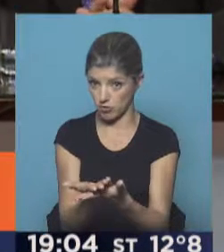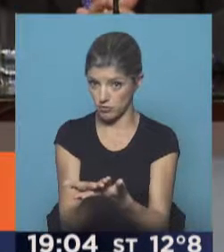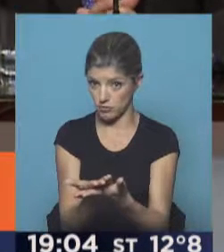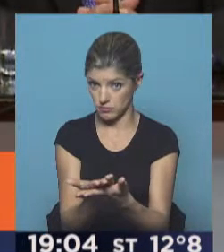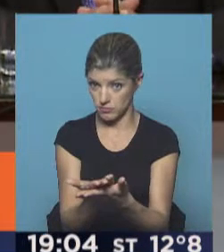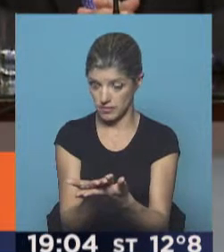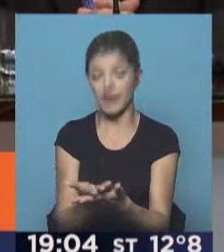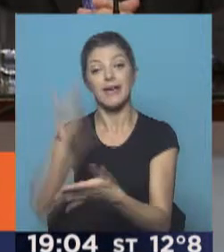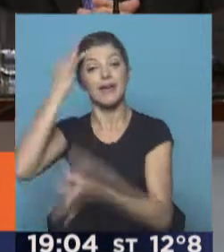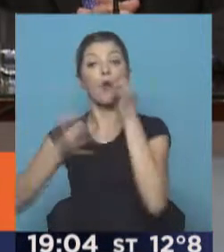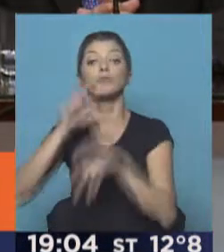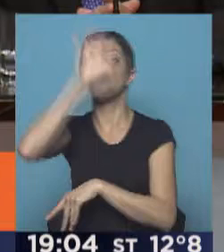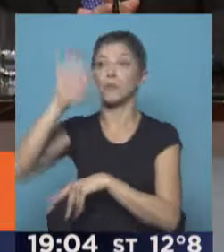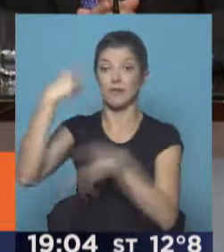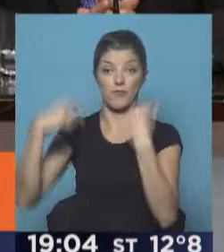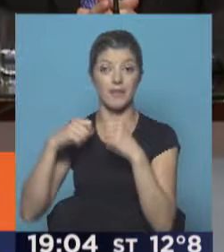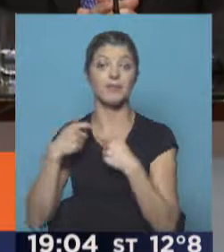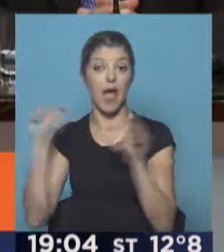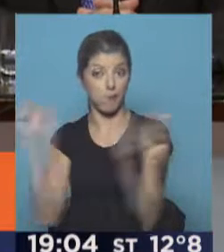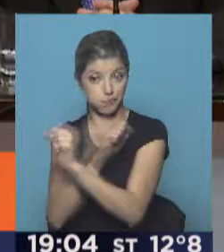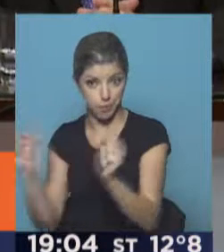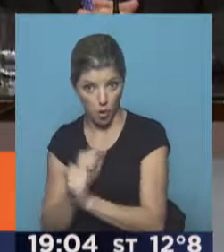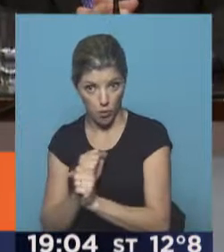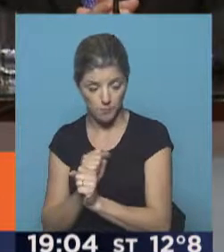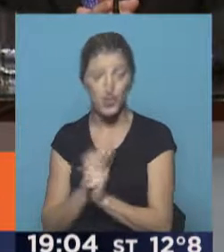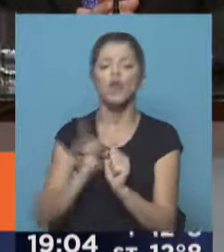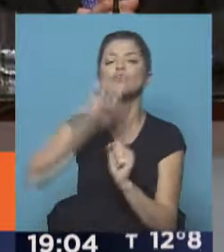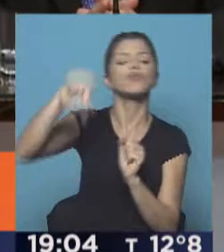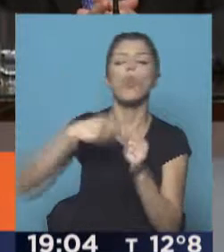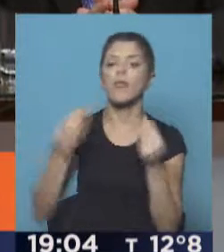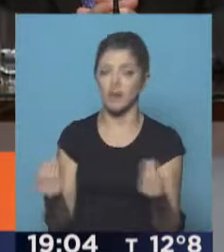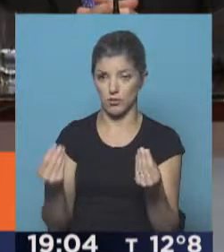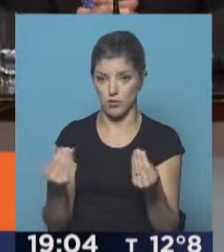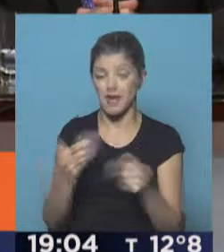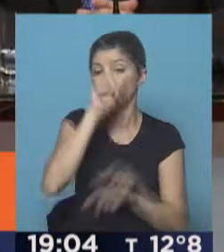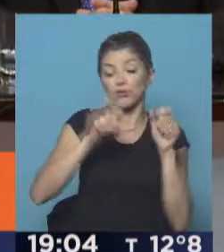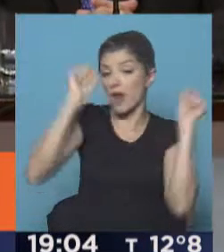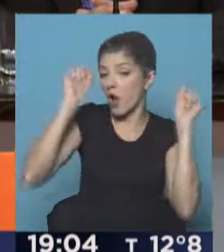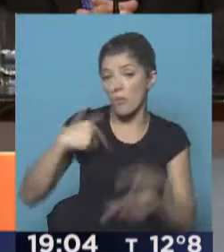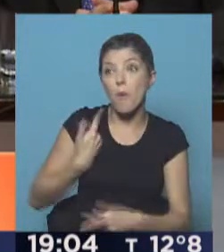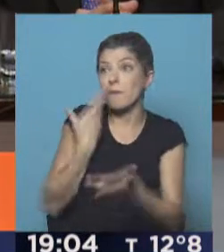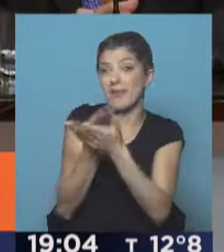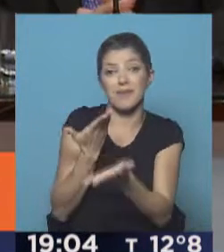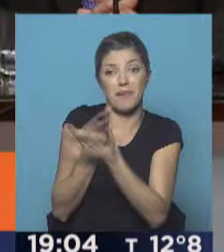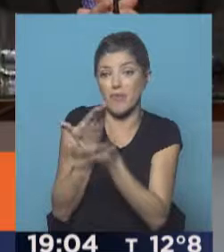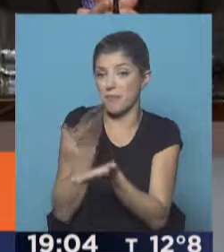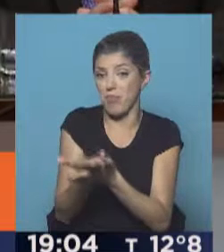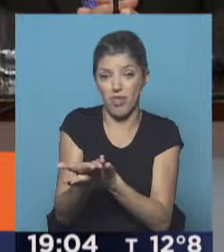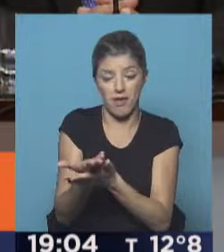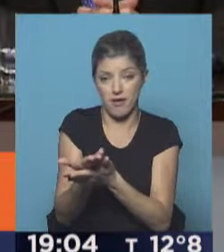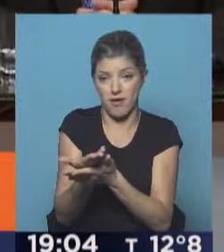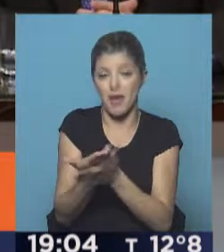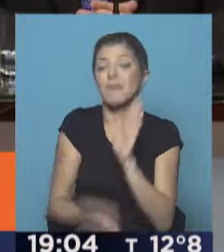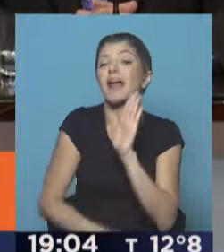avaló la justicia en distintas provincias surgieron a partir de reclamos de ciudadanos particulares para que sea un aumento